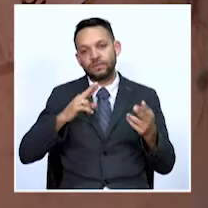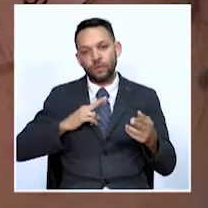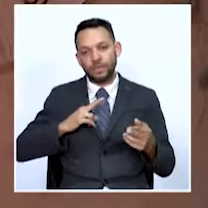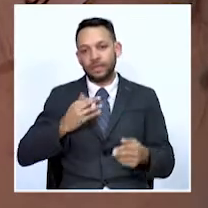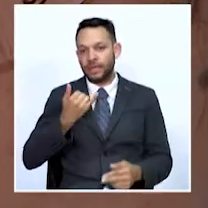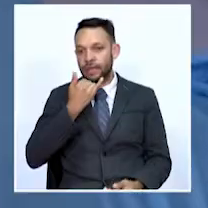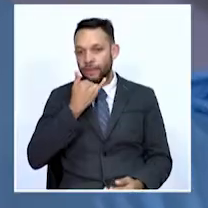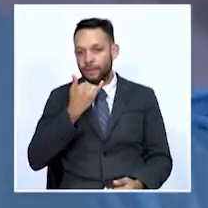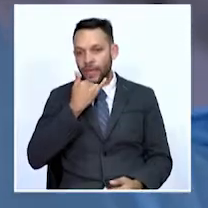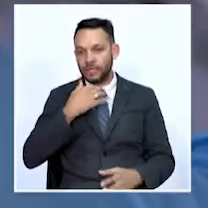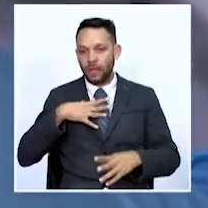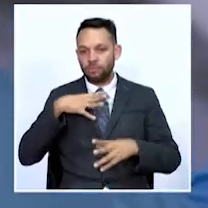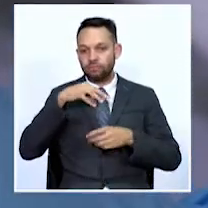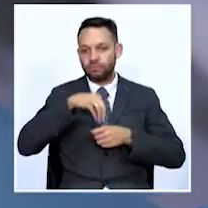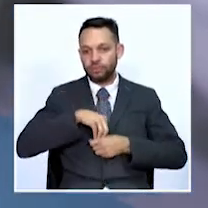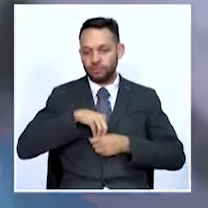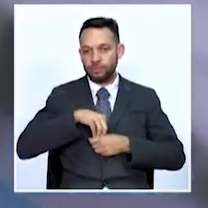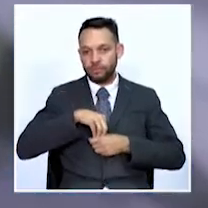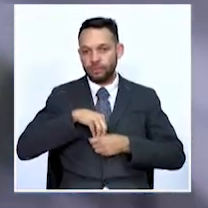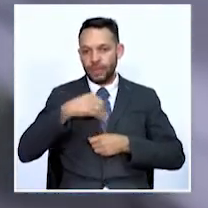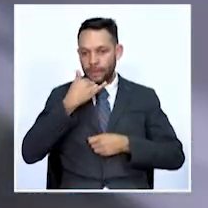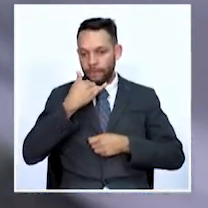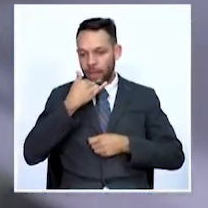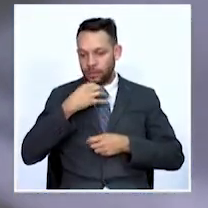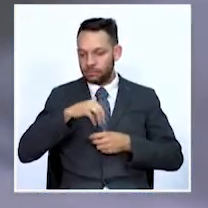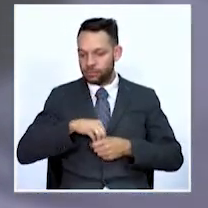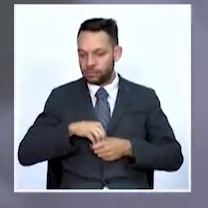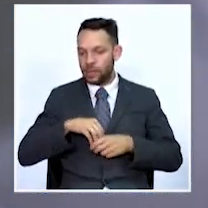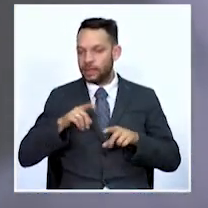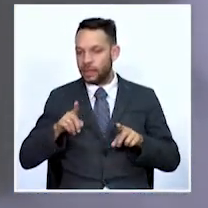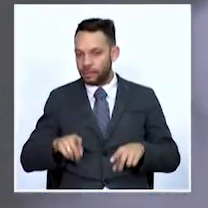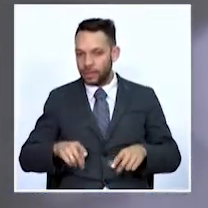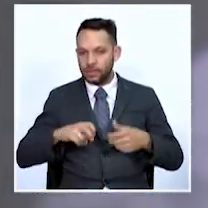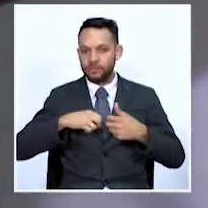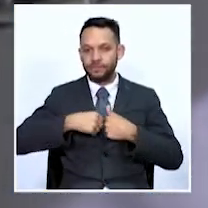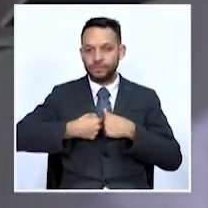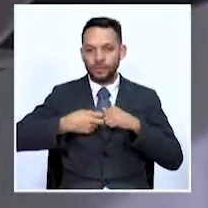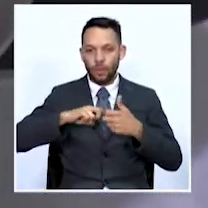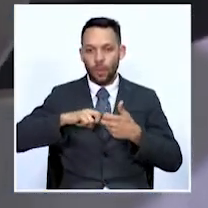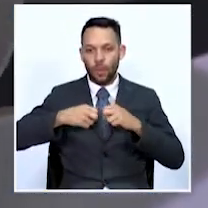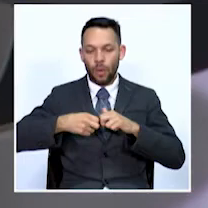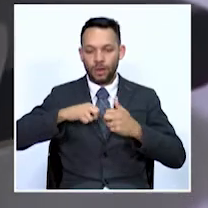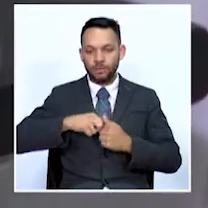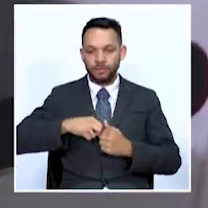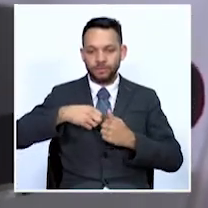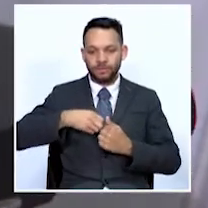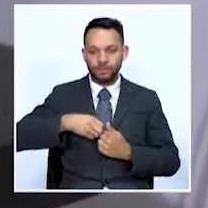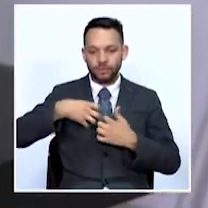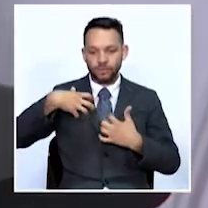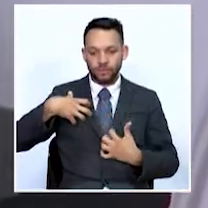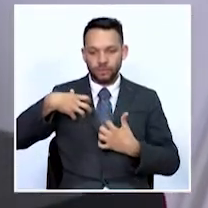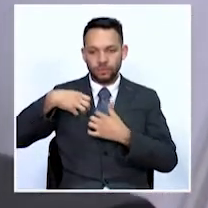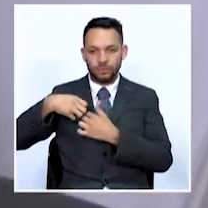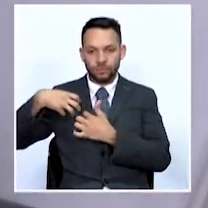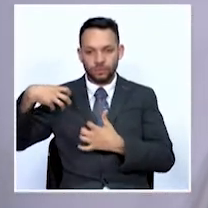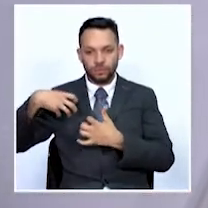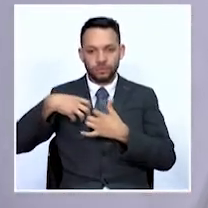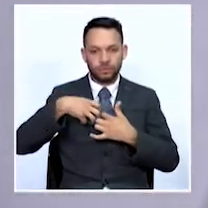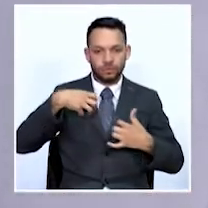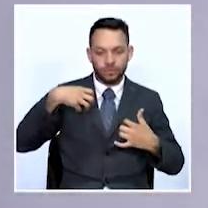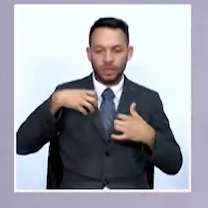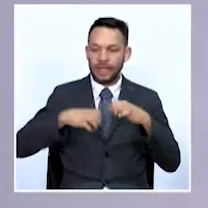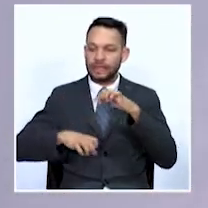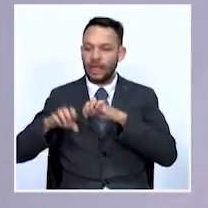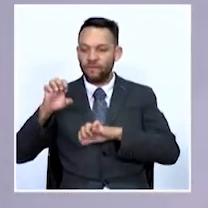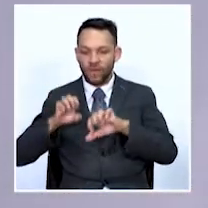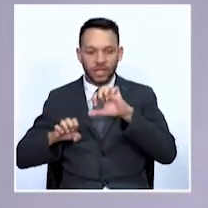adentro. Y en el caso de la artritis, también nos está contando qué está pasando allá con el sistema inmunológico y que